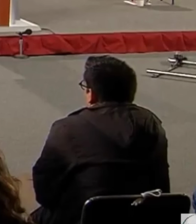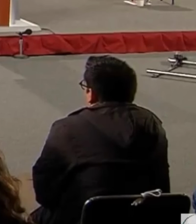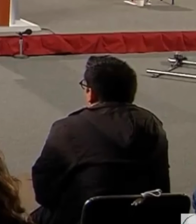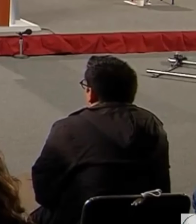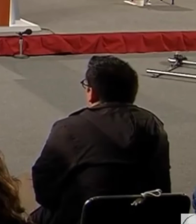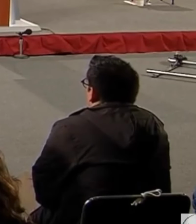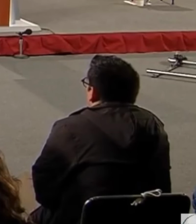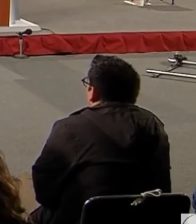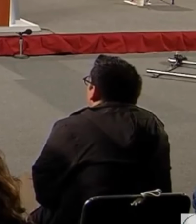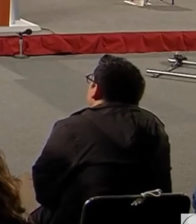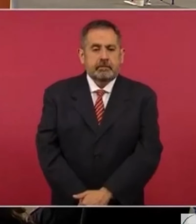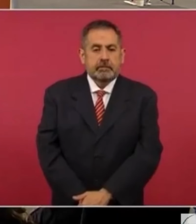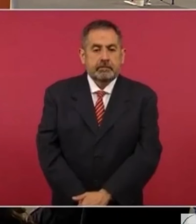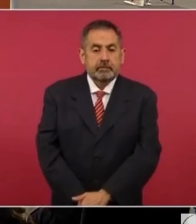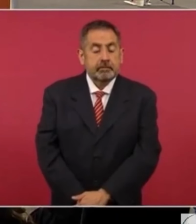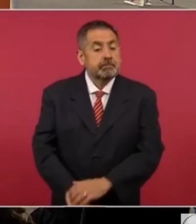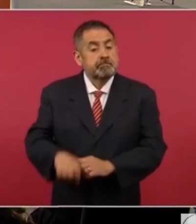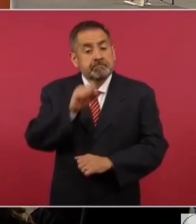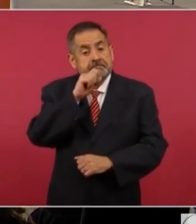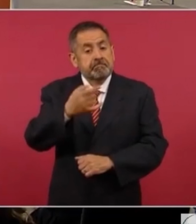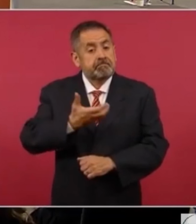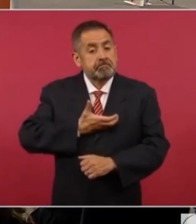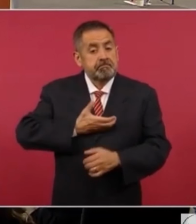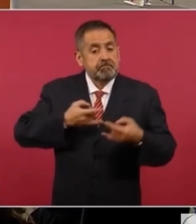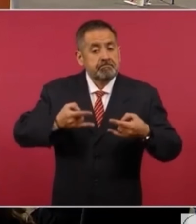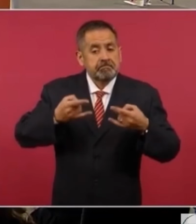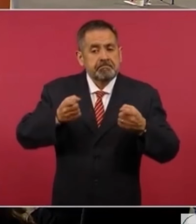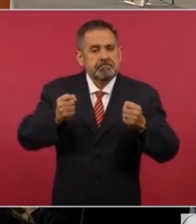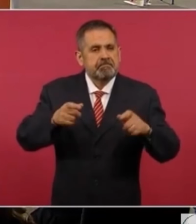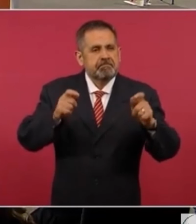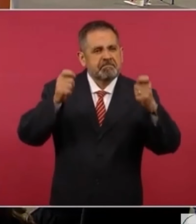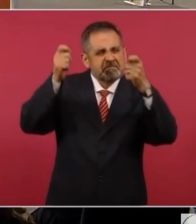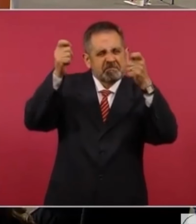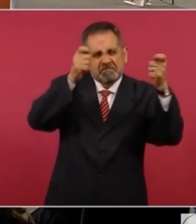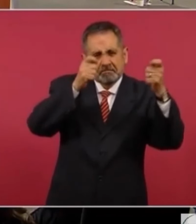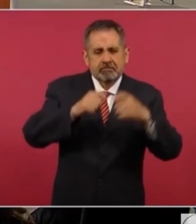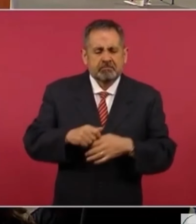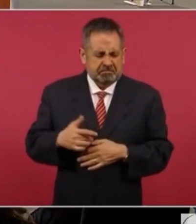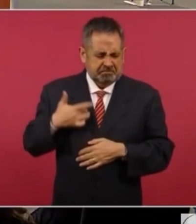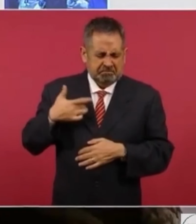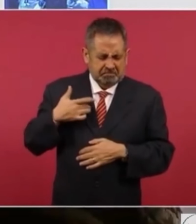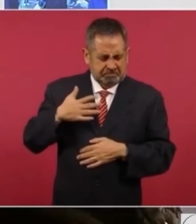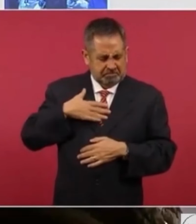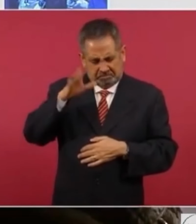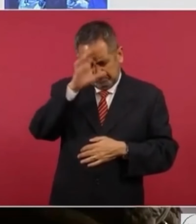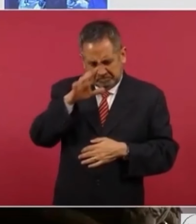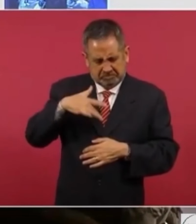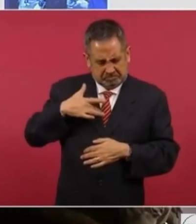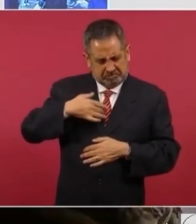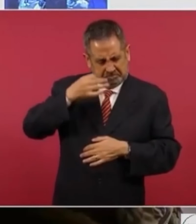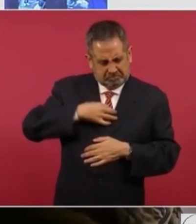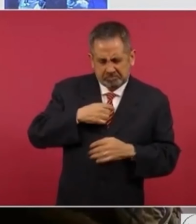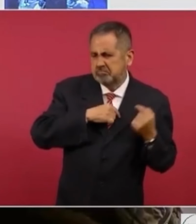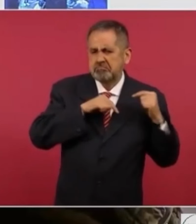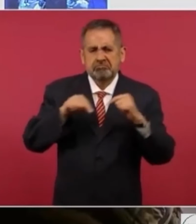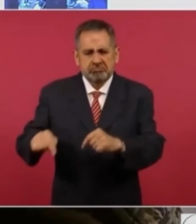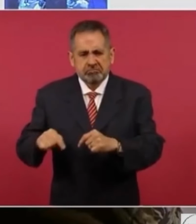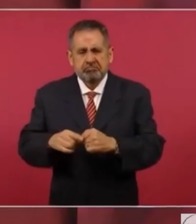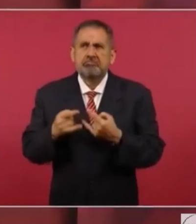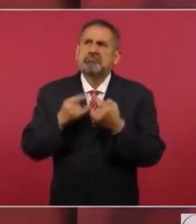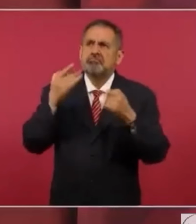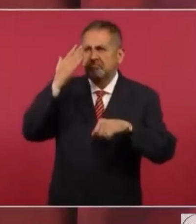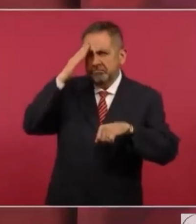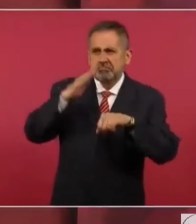en el Zócalo muchas pancartas. Me acarrea mi conciencia, mi dignidad, mi memoria histórica,